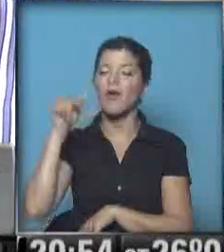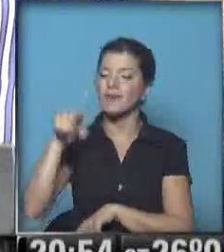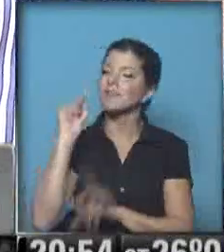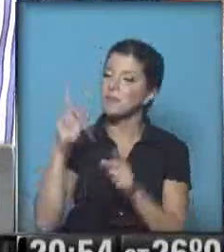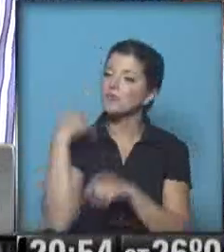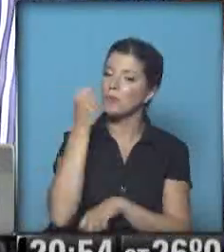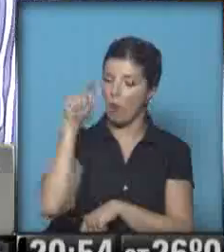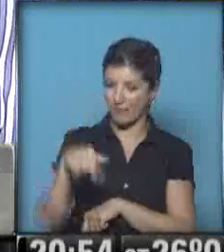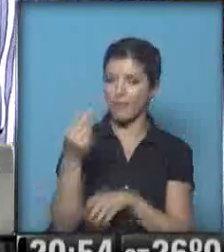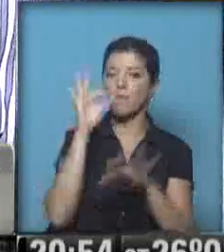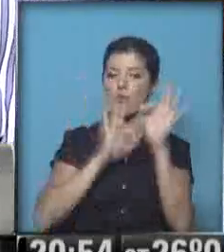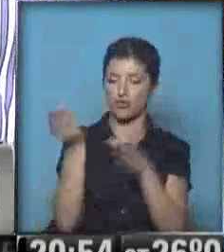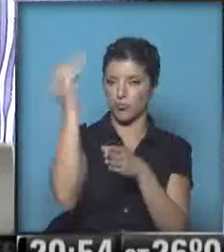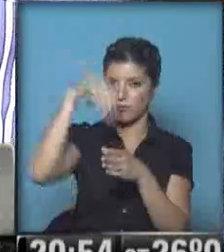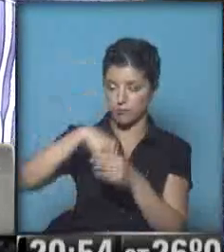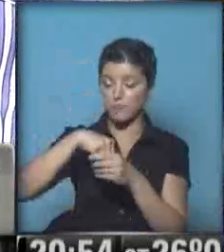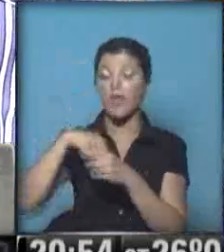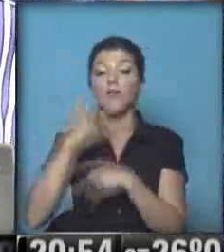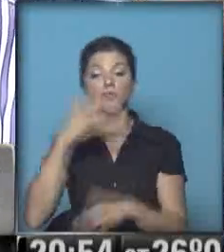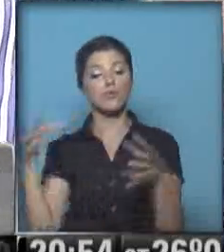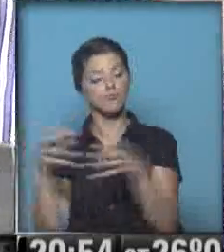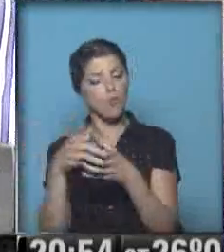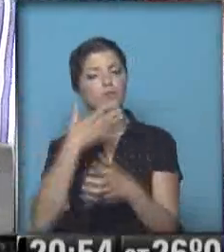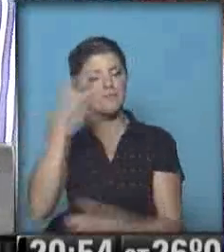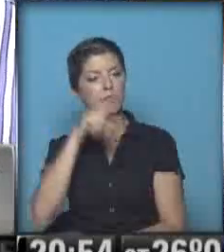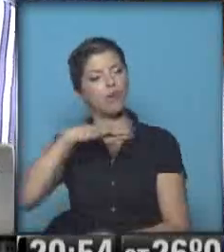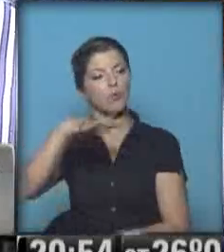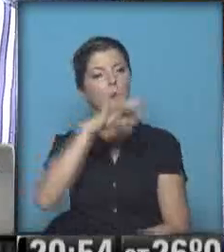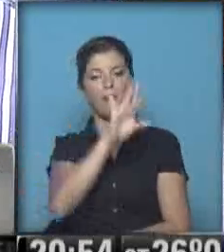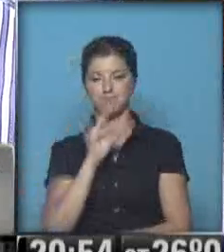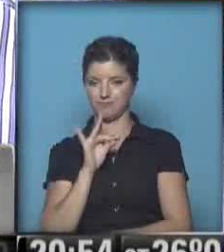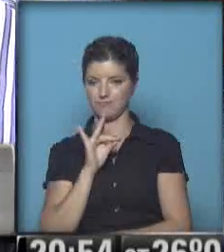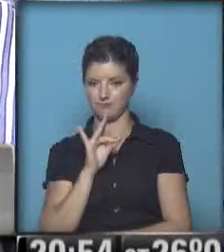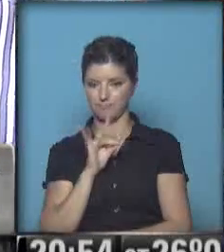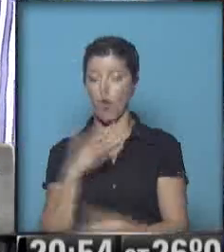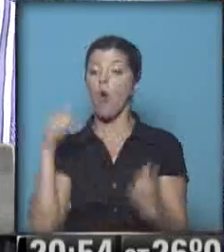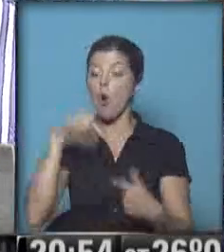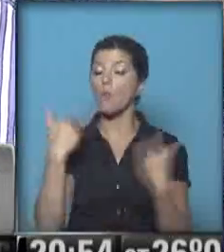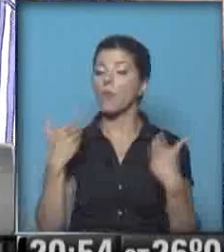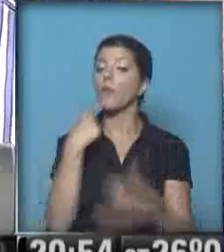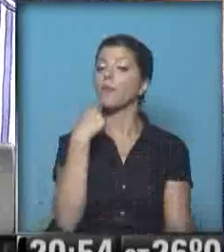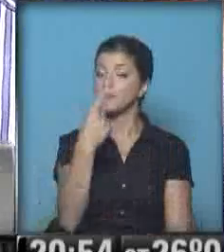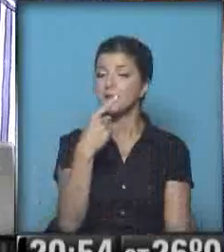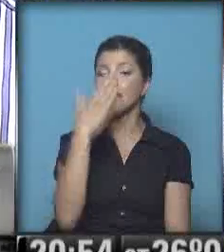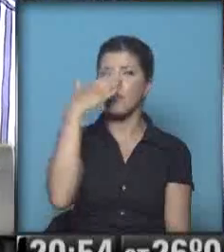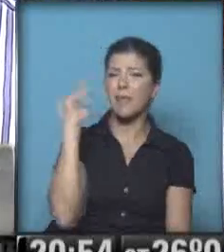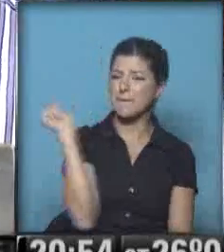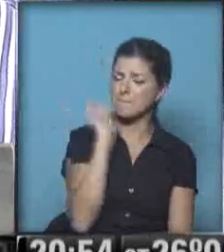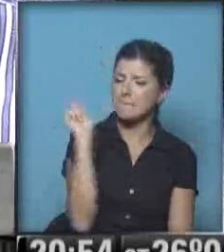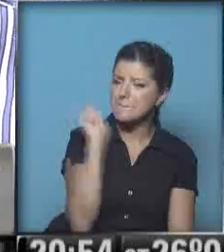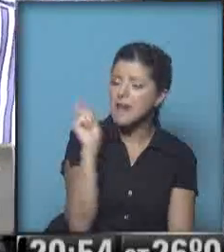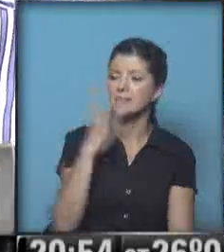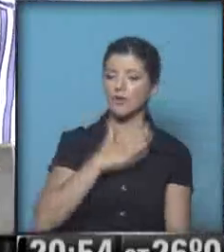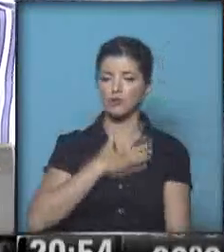de este proyecto, en conjunto decidimos elegir este barrio. Hoy podemos decir que después de algunos meses, cuando estuvimos